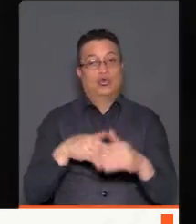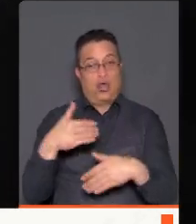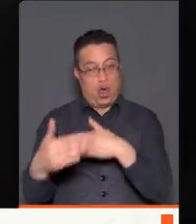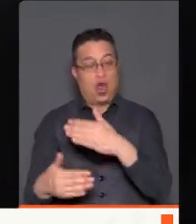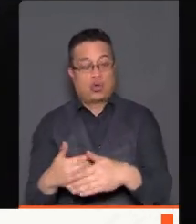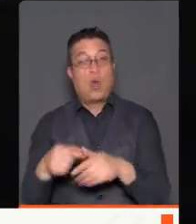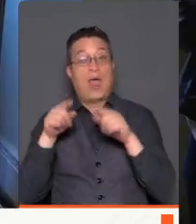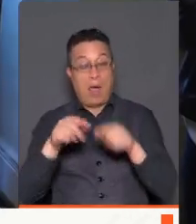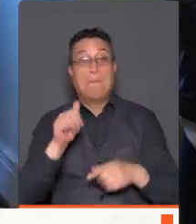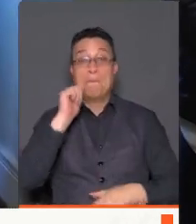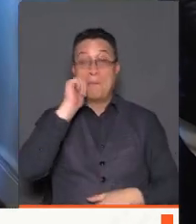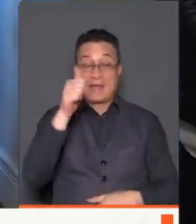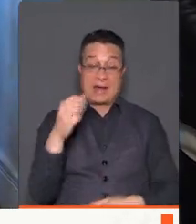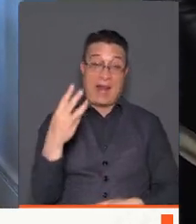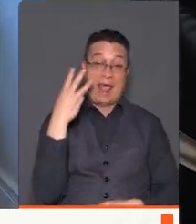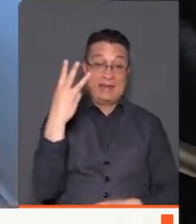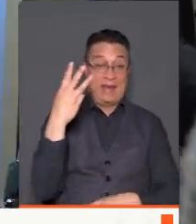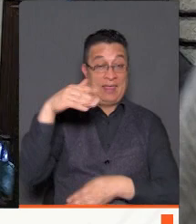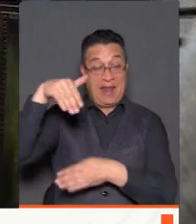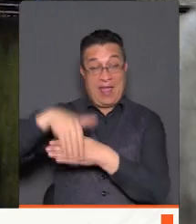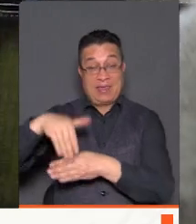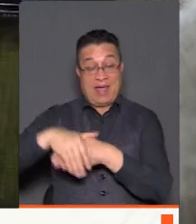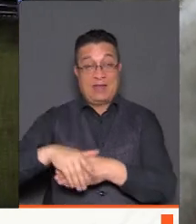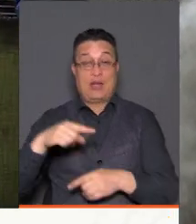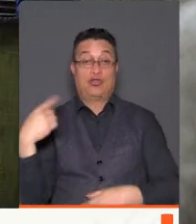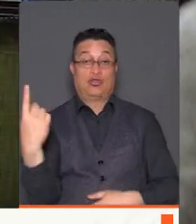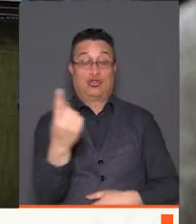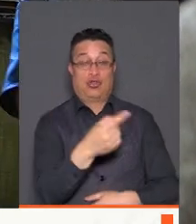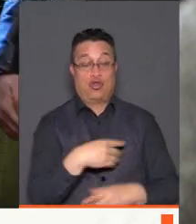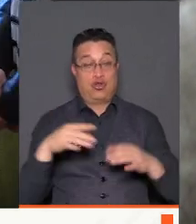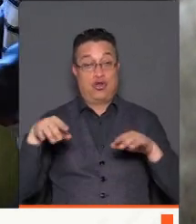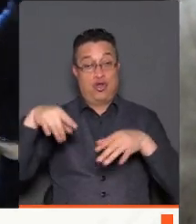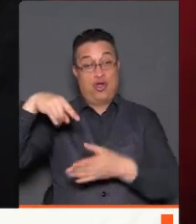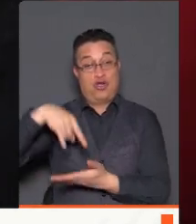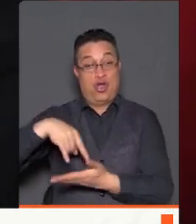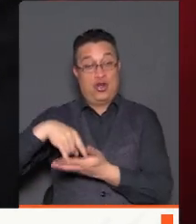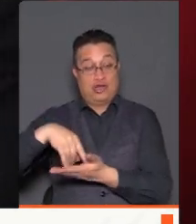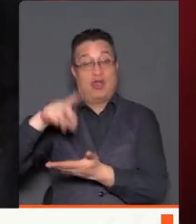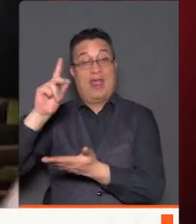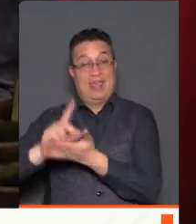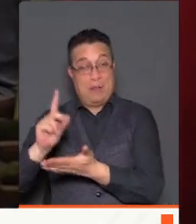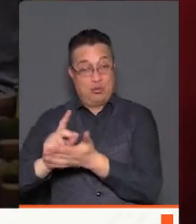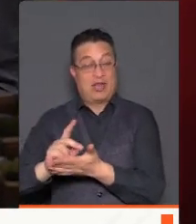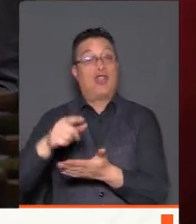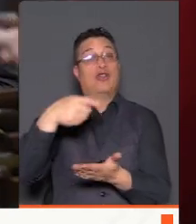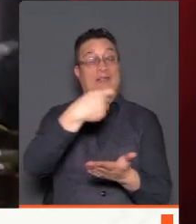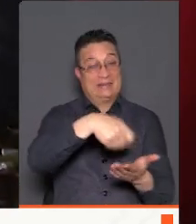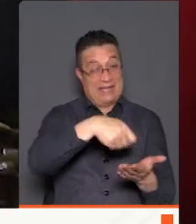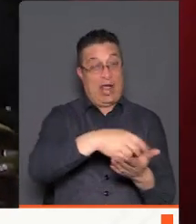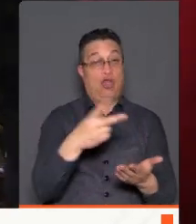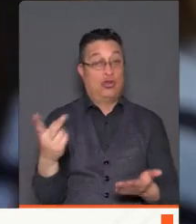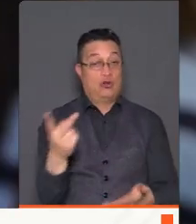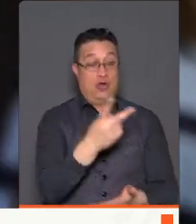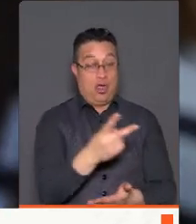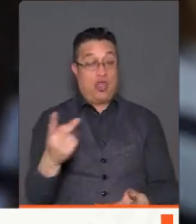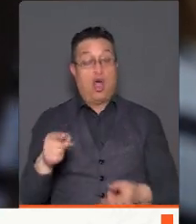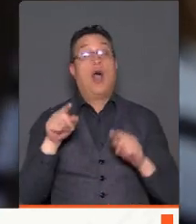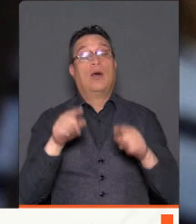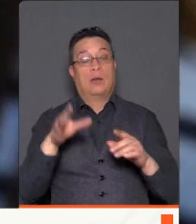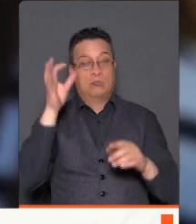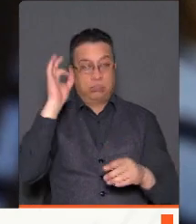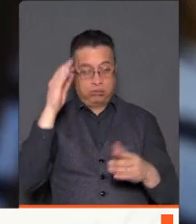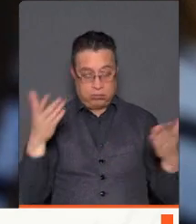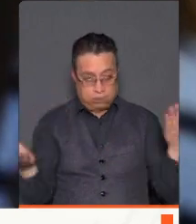ya mañana a las 3 de la tarde las bancadas en el Congreso, tanto de la Cámara de Diputadas y Diputados como del Senado, se reúnan y